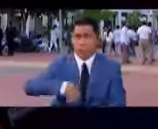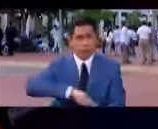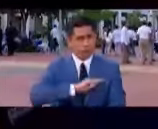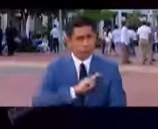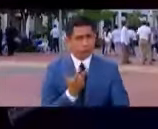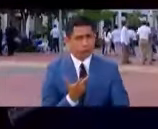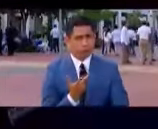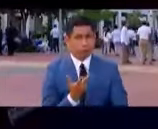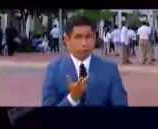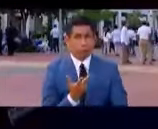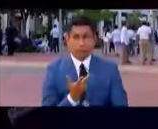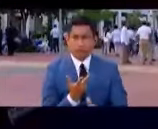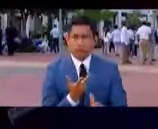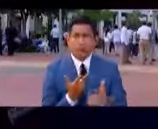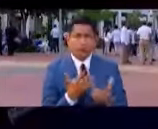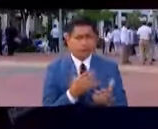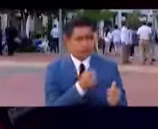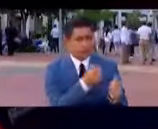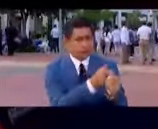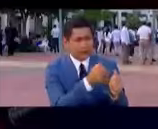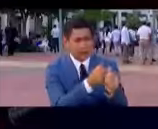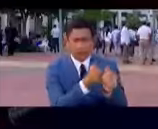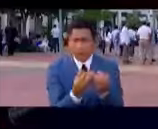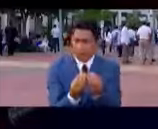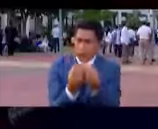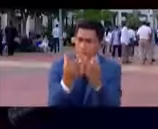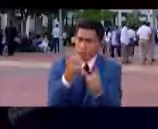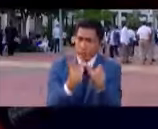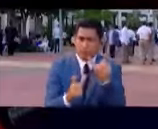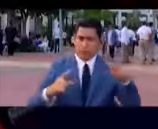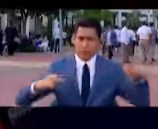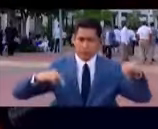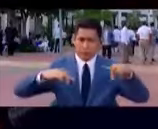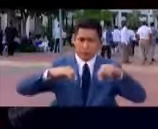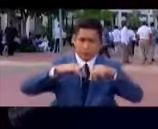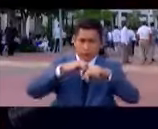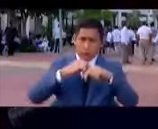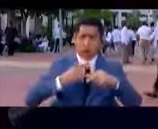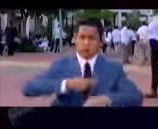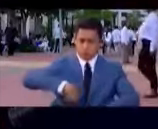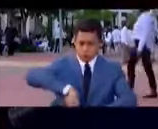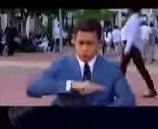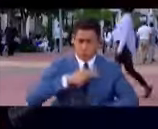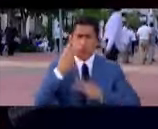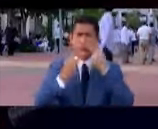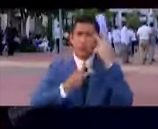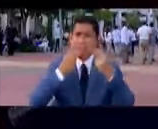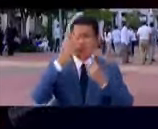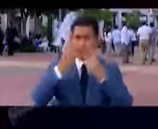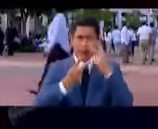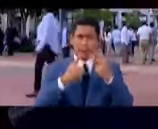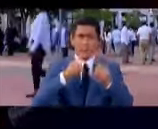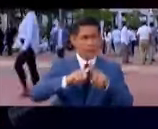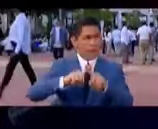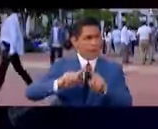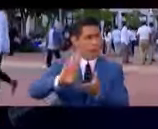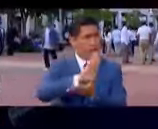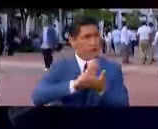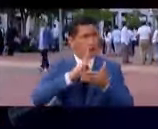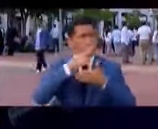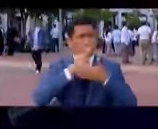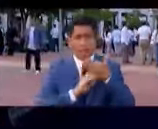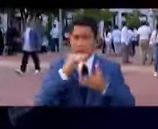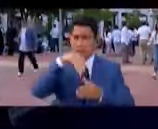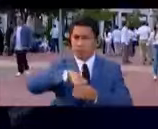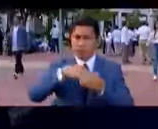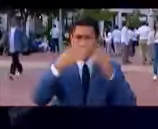día, con la gente que caminamos todos los días en los barrios más olvidados de Guayaquil. Ese fue el cambio y por eso la gente